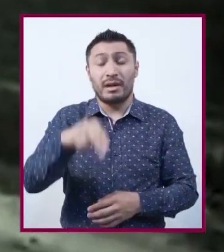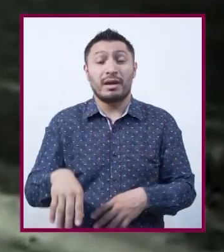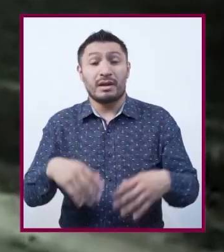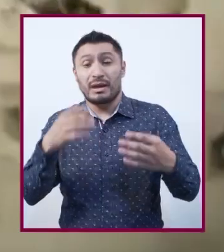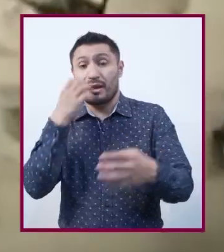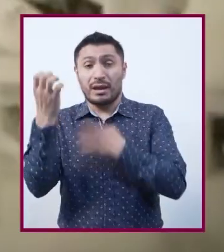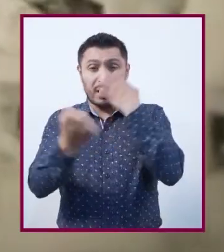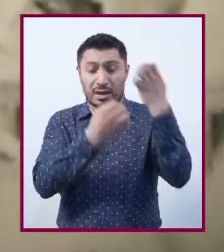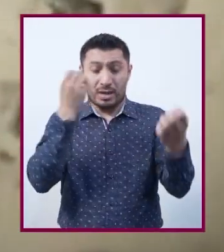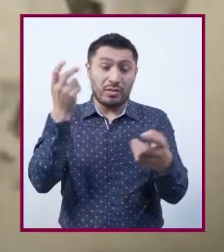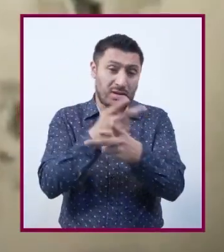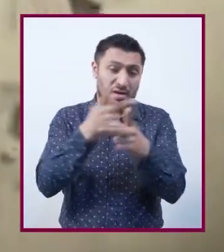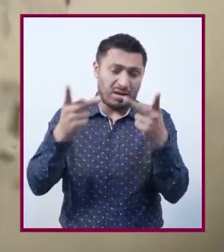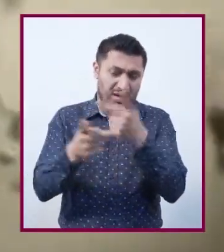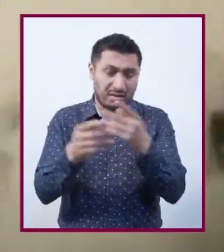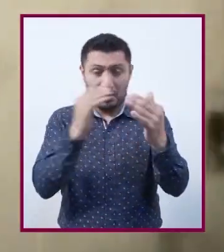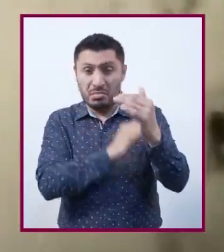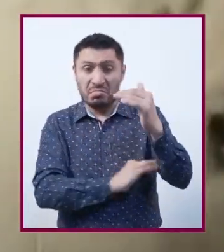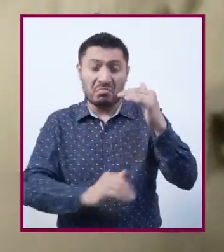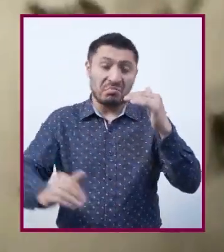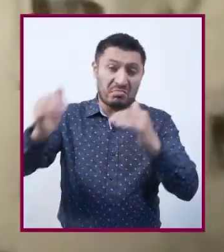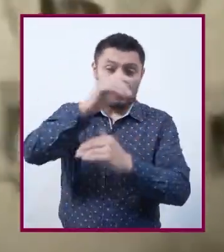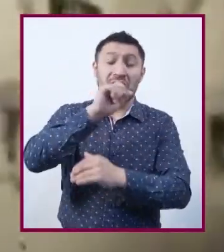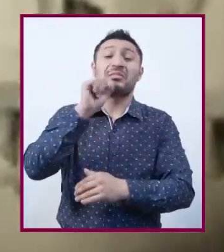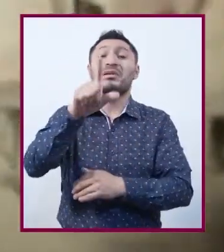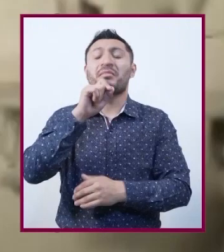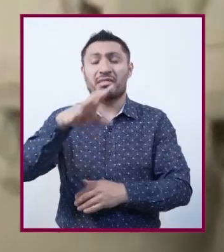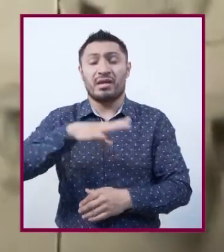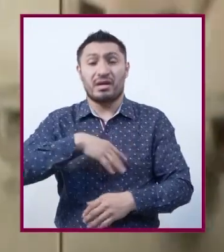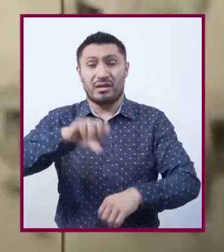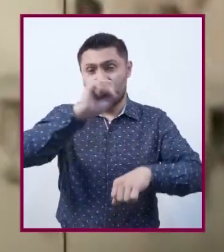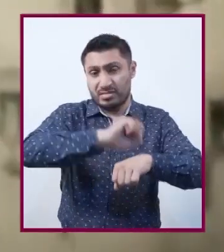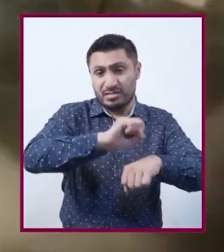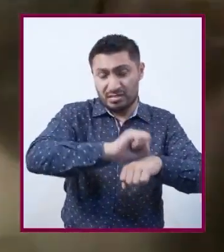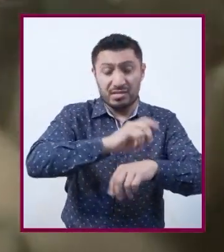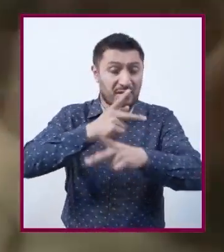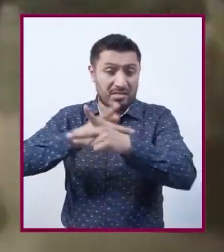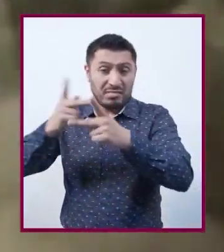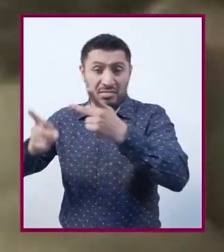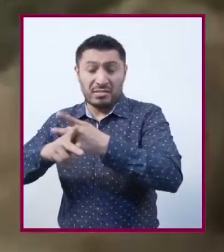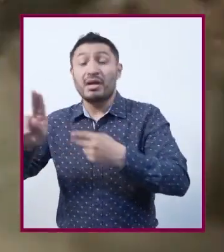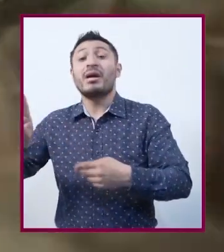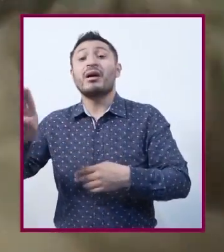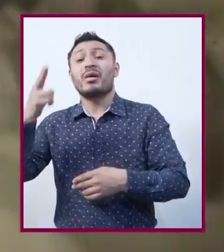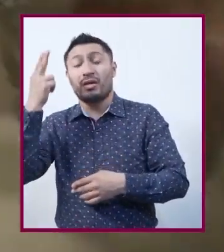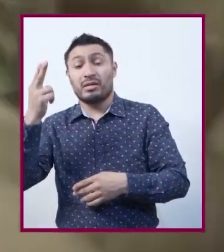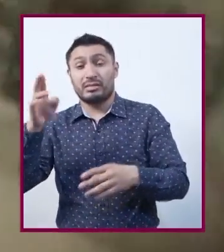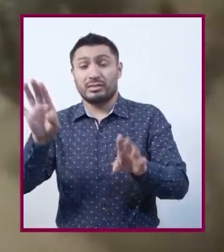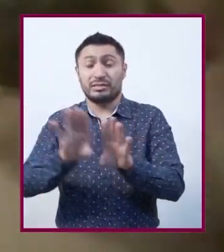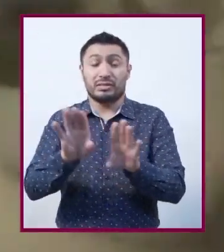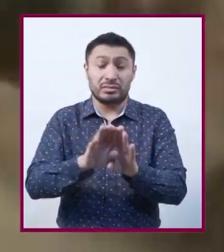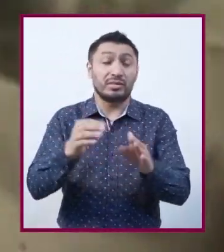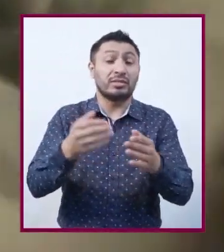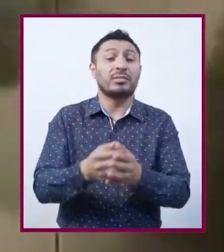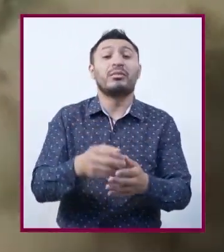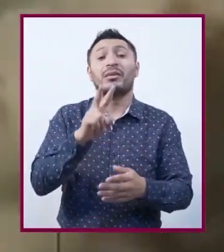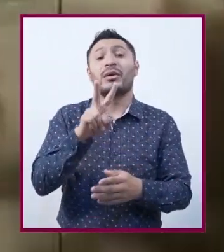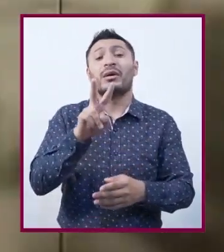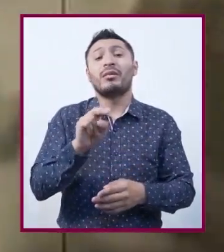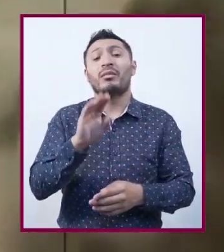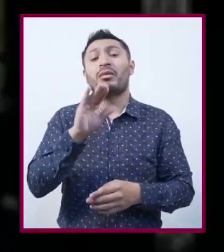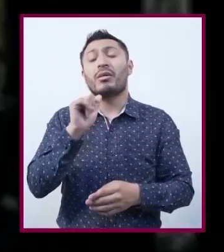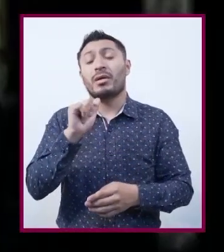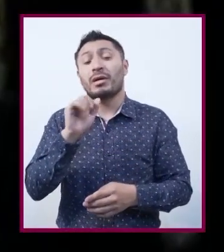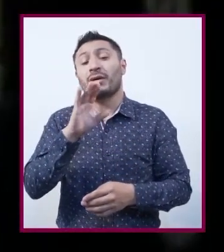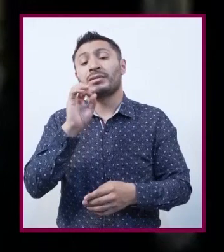de nivel superior que también contaba con enseñanza secundaria y preparatoria, como prevocacionales y